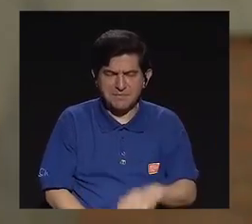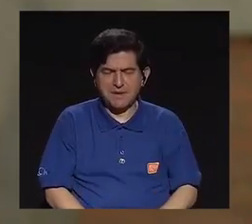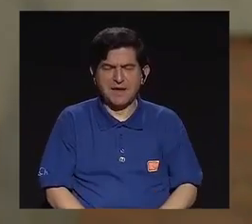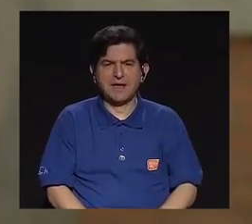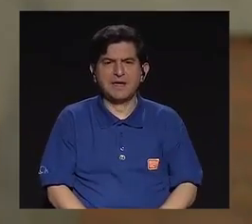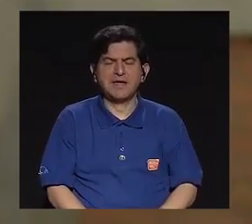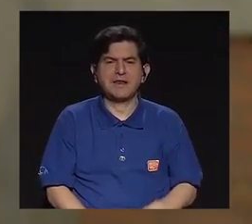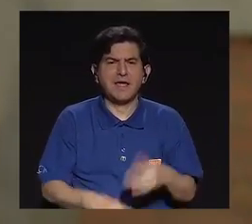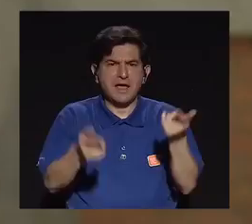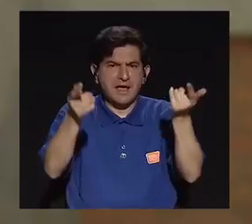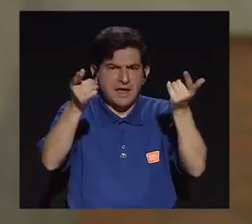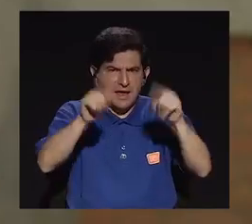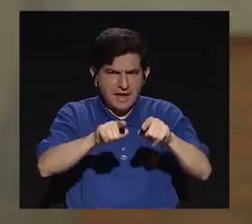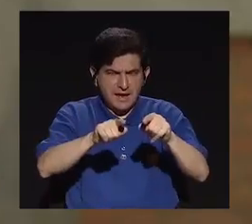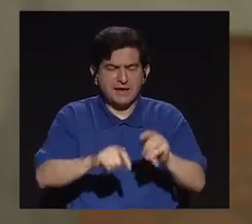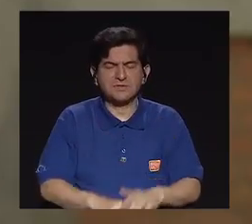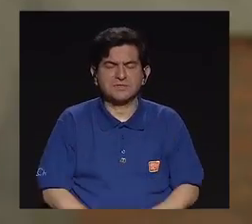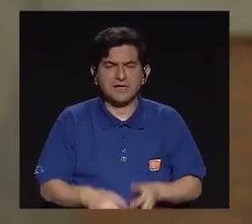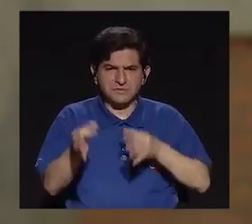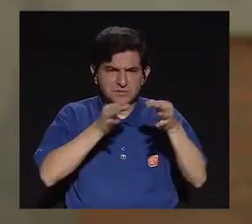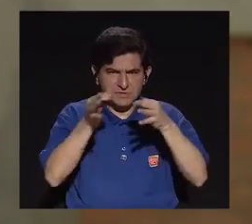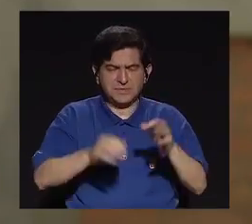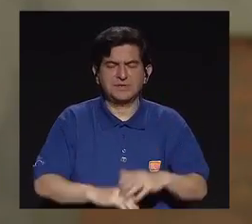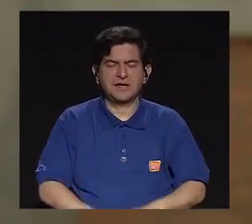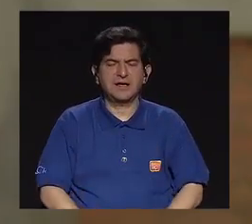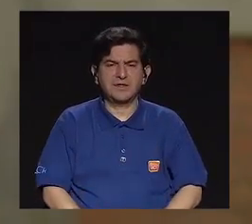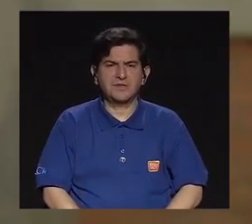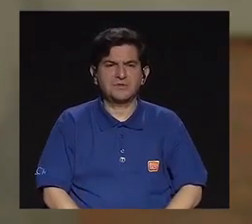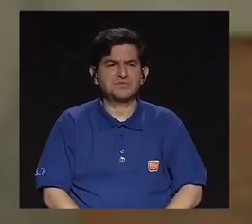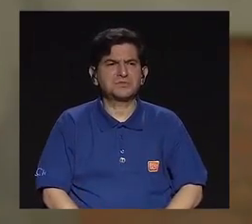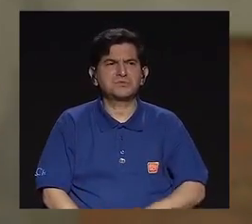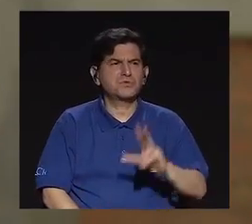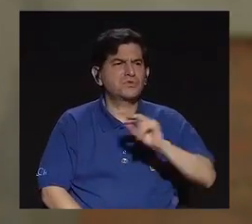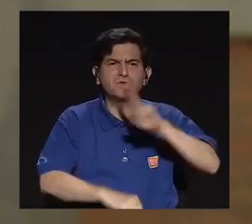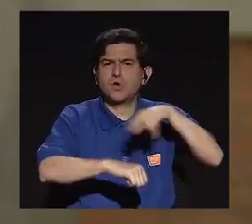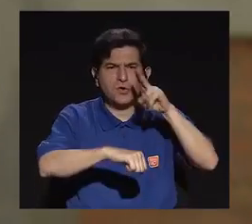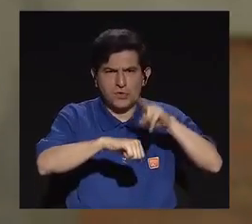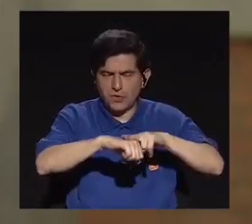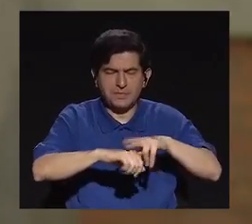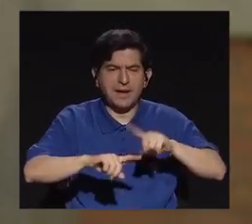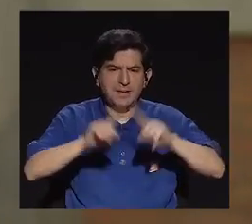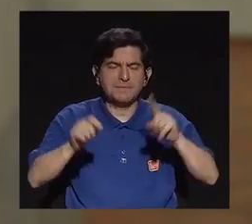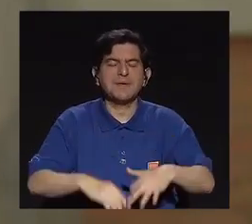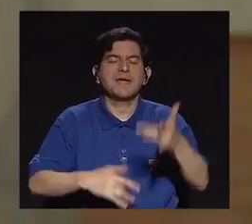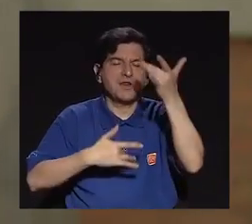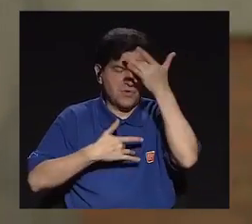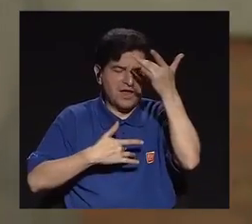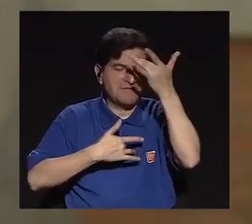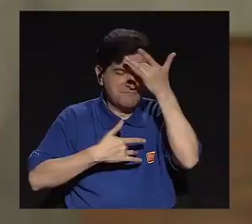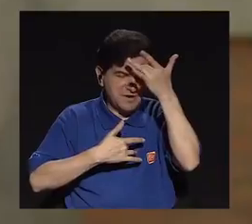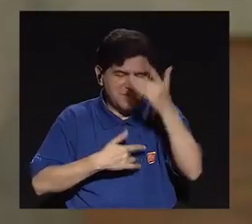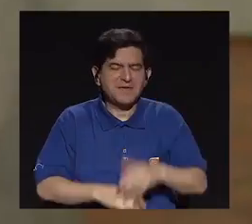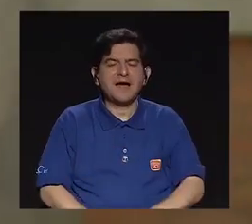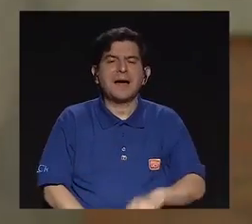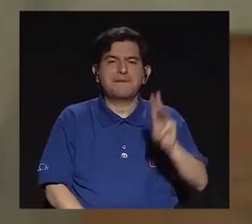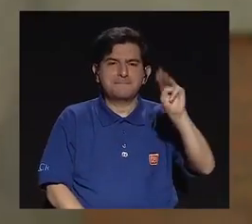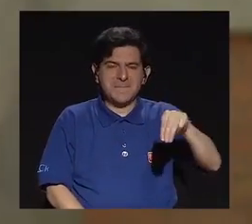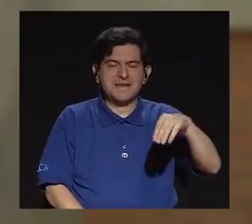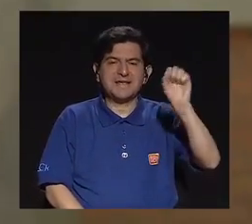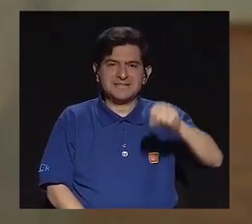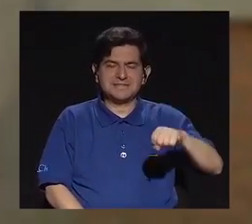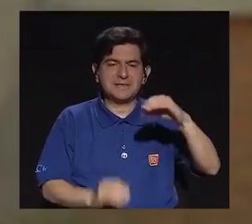neuroiditis vestibular, no. Es excepcional que se afecte la audición. En la enfermedad de Meniere, sí. ¿Verdad? Que es menos del 5% de las causas de